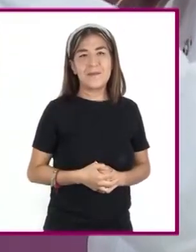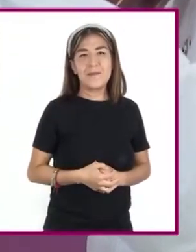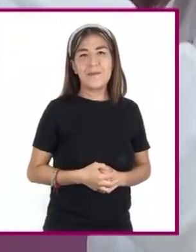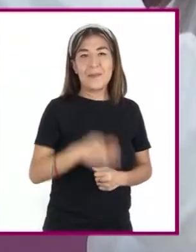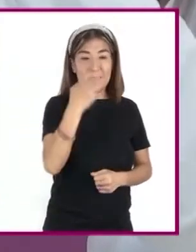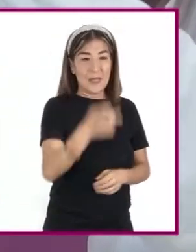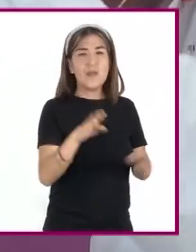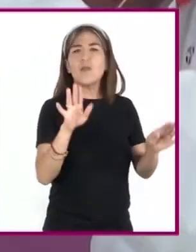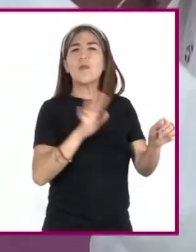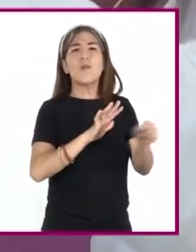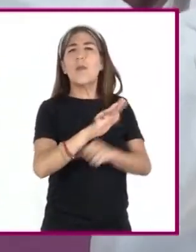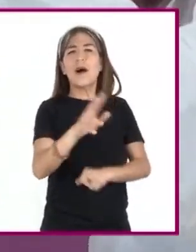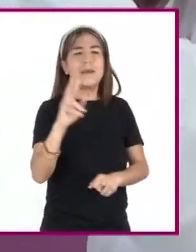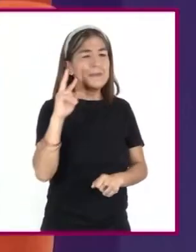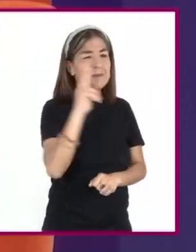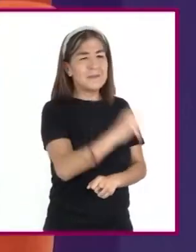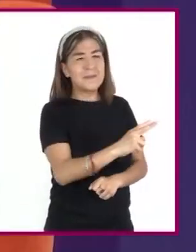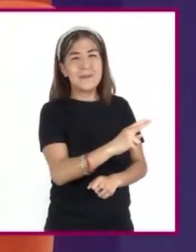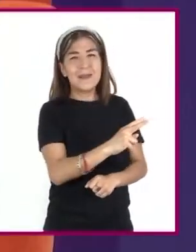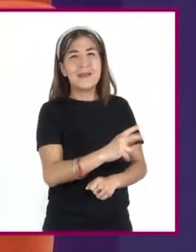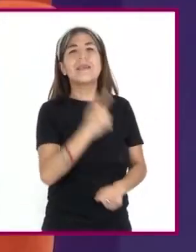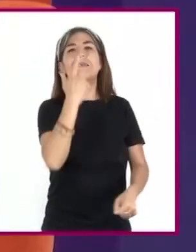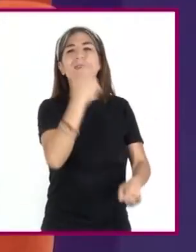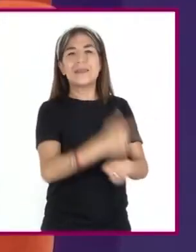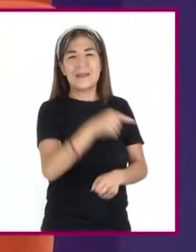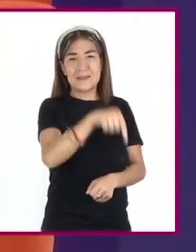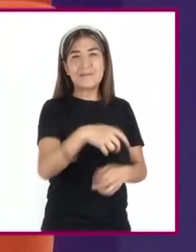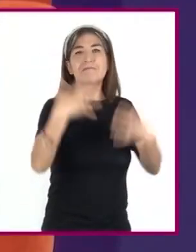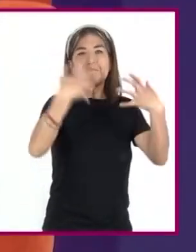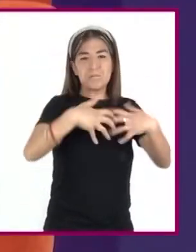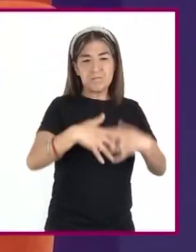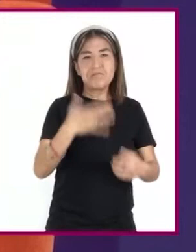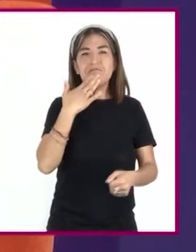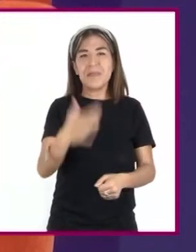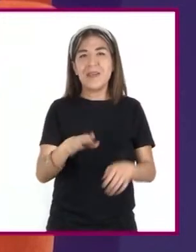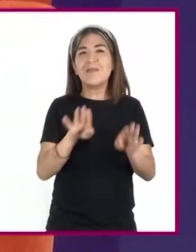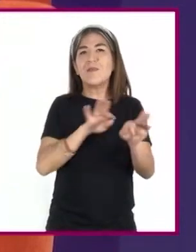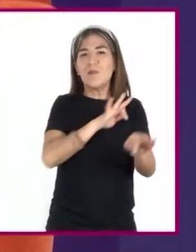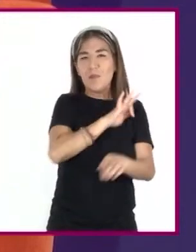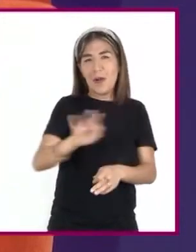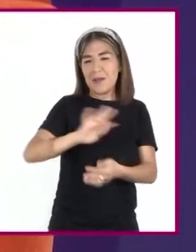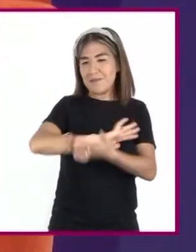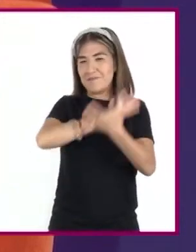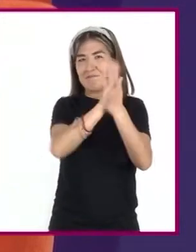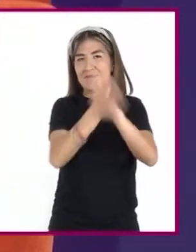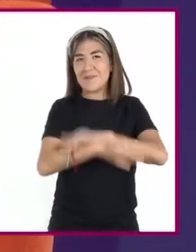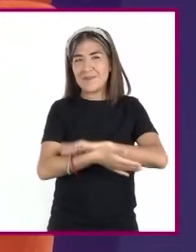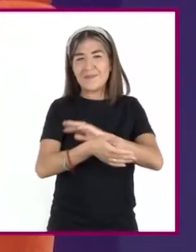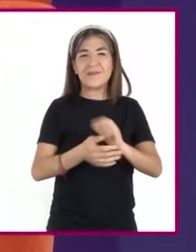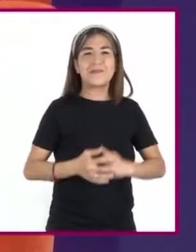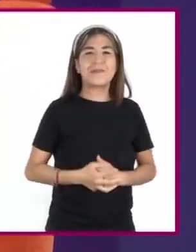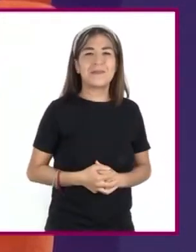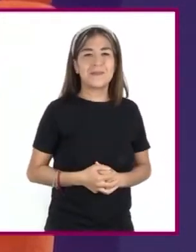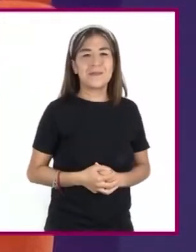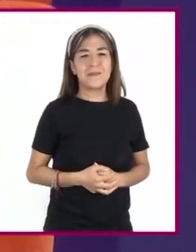los identifica, la industria muy bien lo aplica para poder transformar.